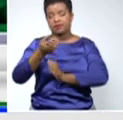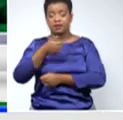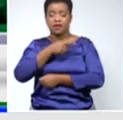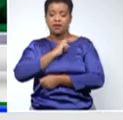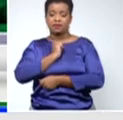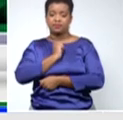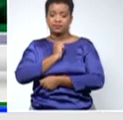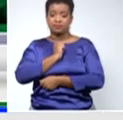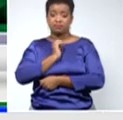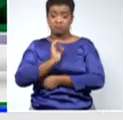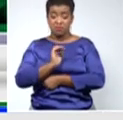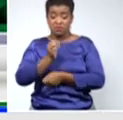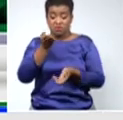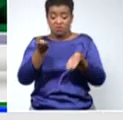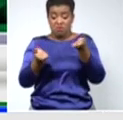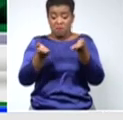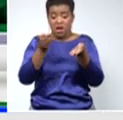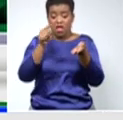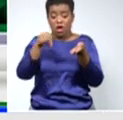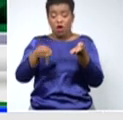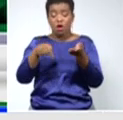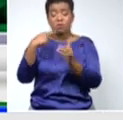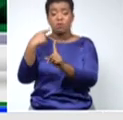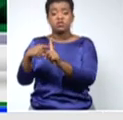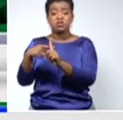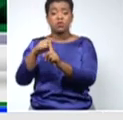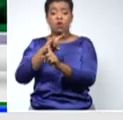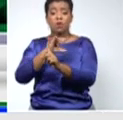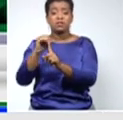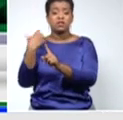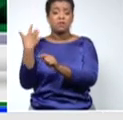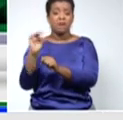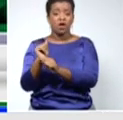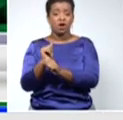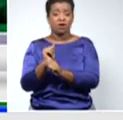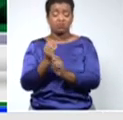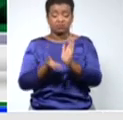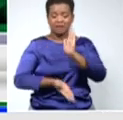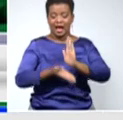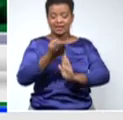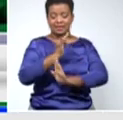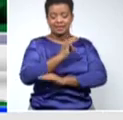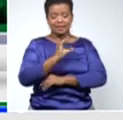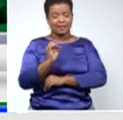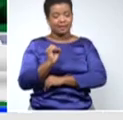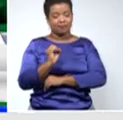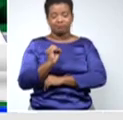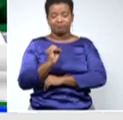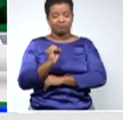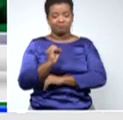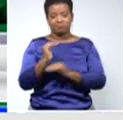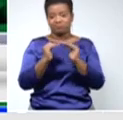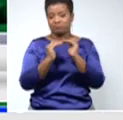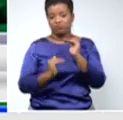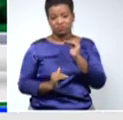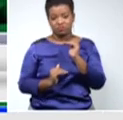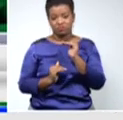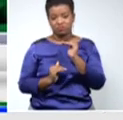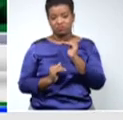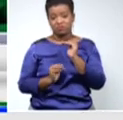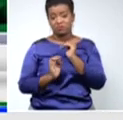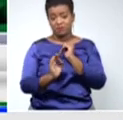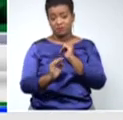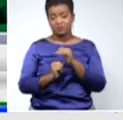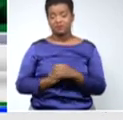214 menos que los casos que fueron identificados. Por lo tanto, el número de